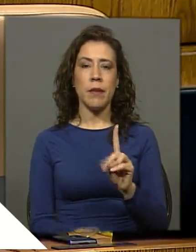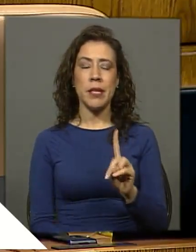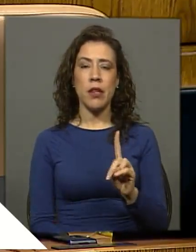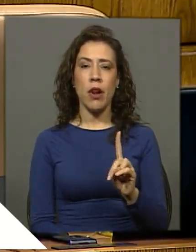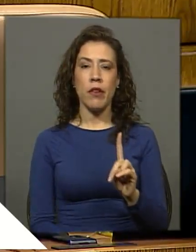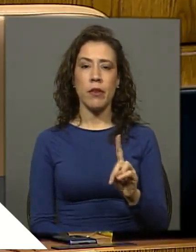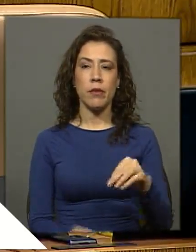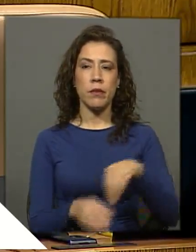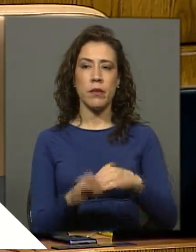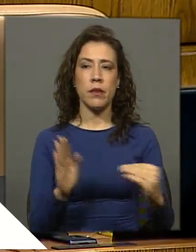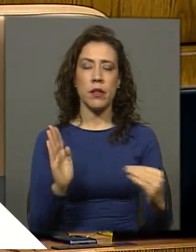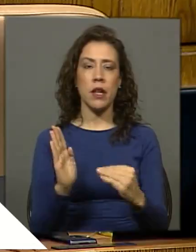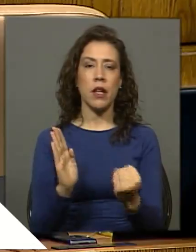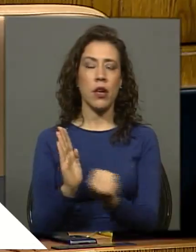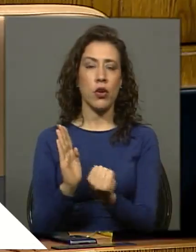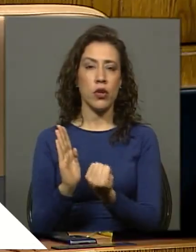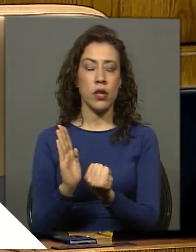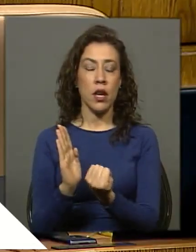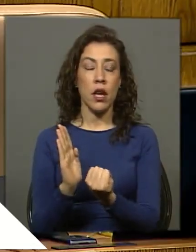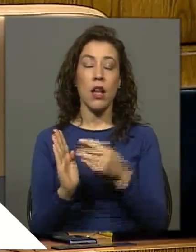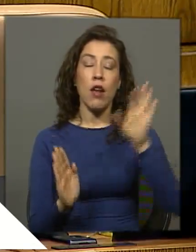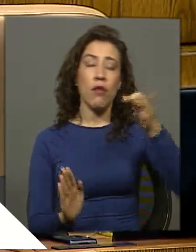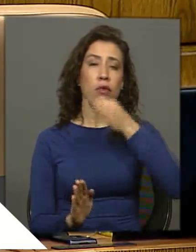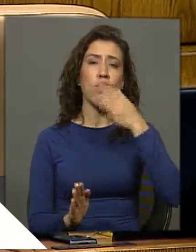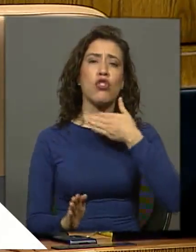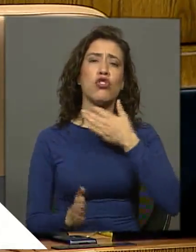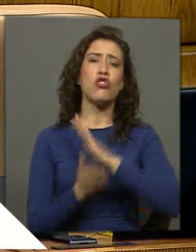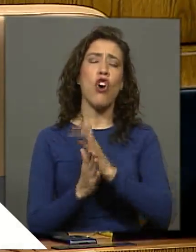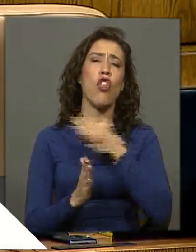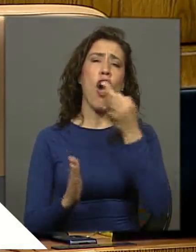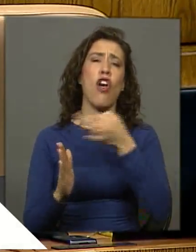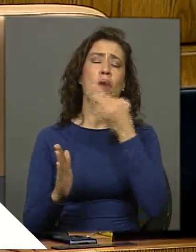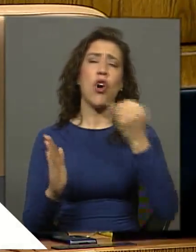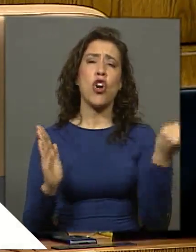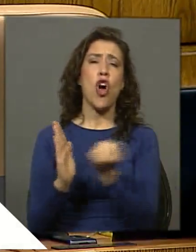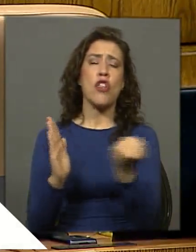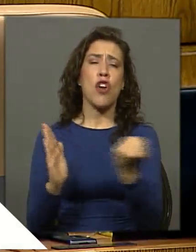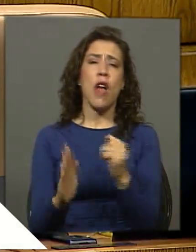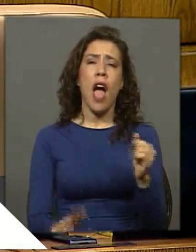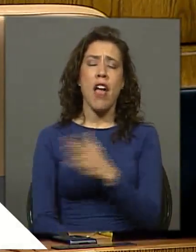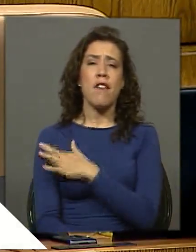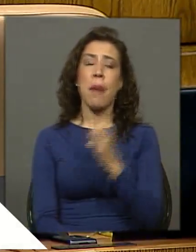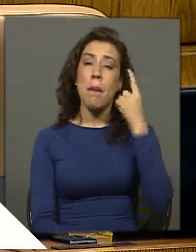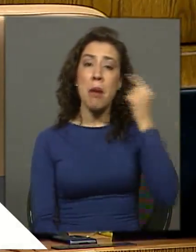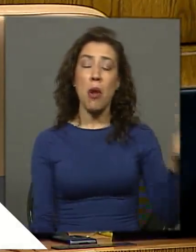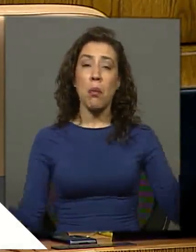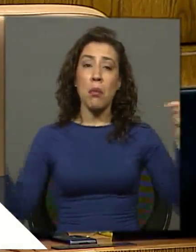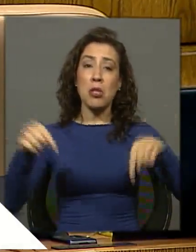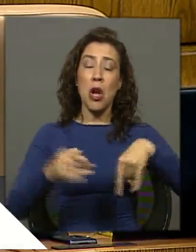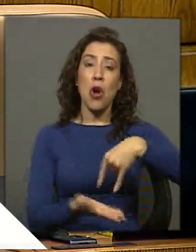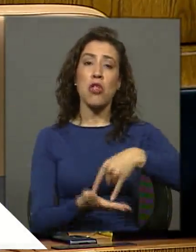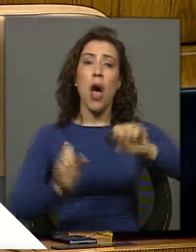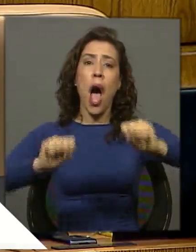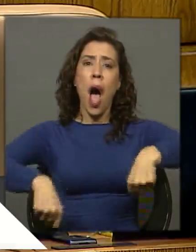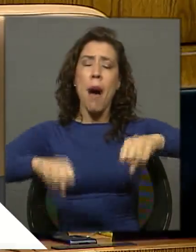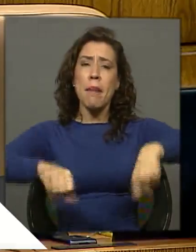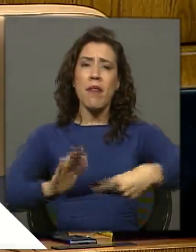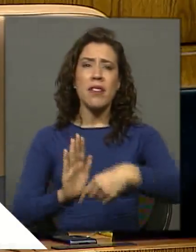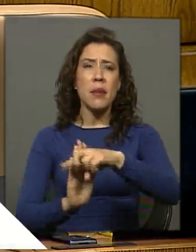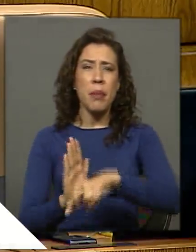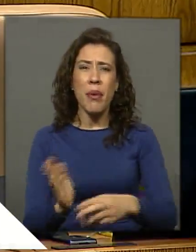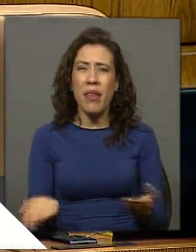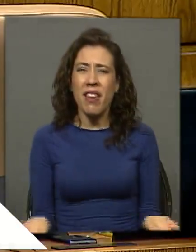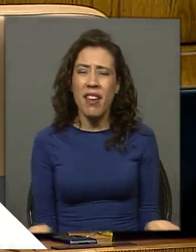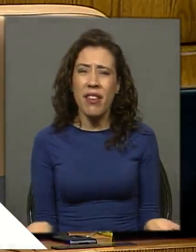y cuando a veces en el discurso todos hablan en contra de la AFP bueno pero llegan aquí al congreso y aprueban esta iniciativa